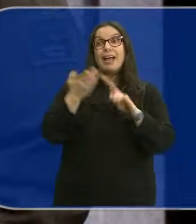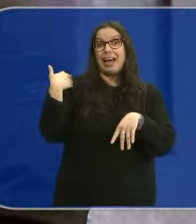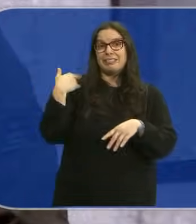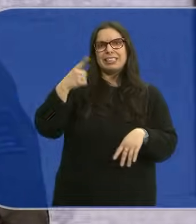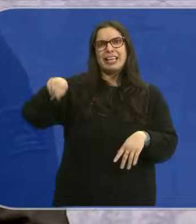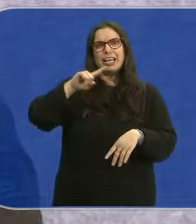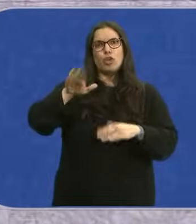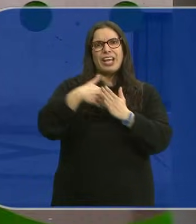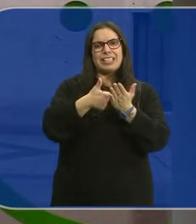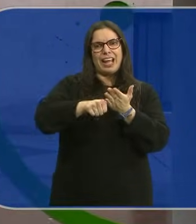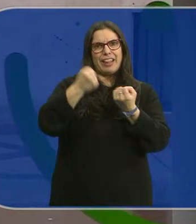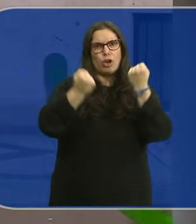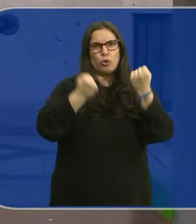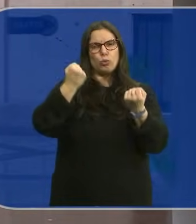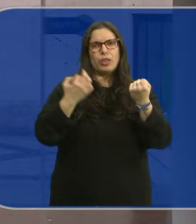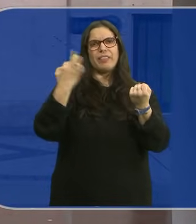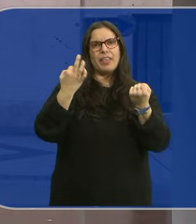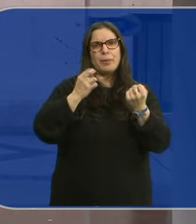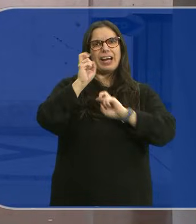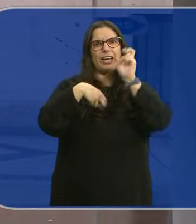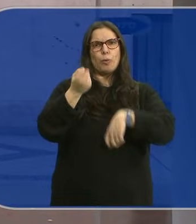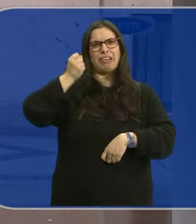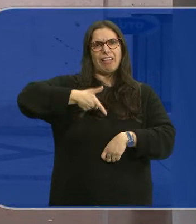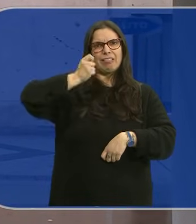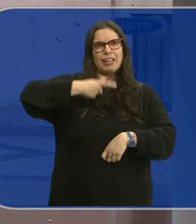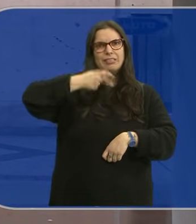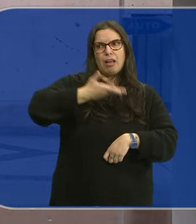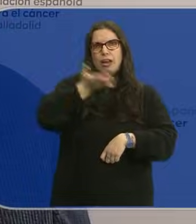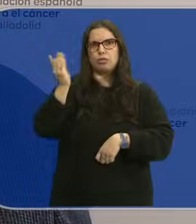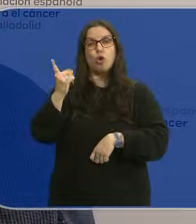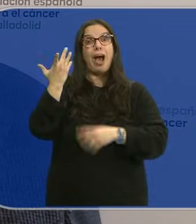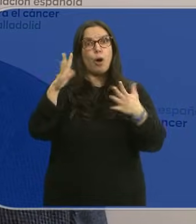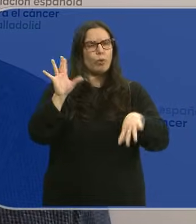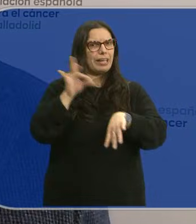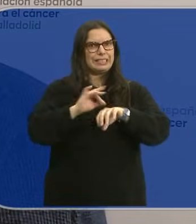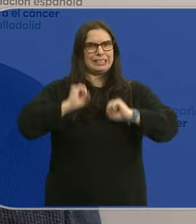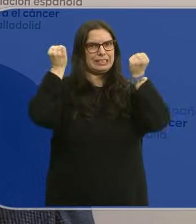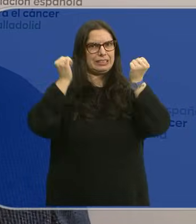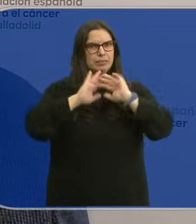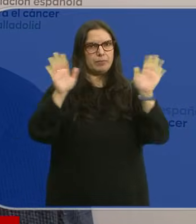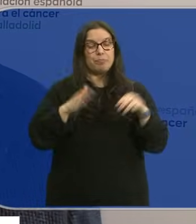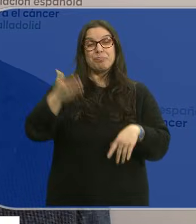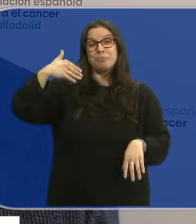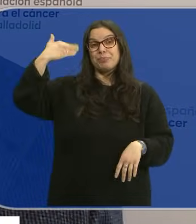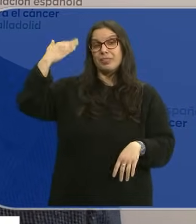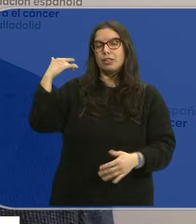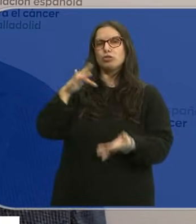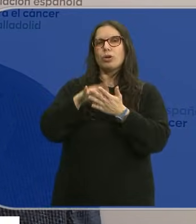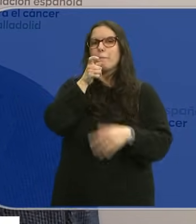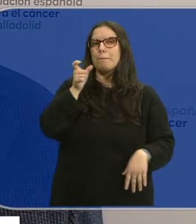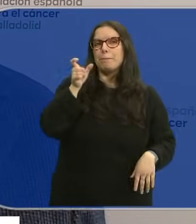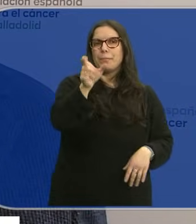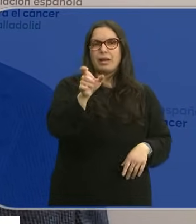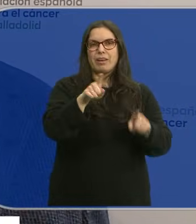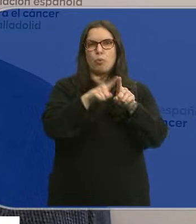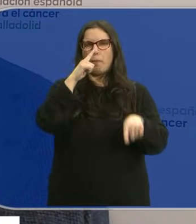el permiso de conducir con frecuencias distintas a las del resto de conductores. En tiempos pasados existía una palabra que era